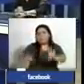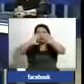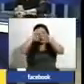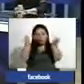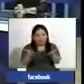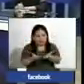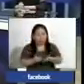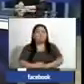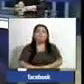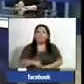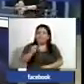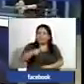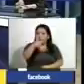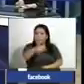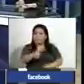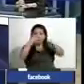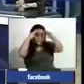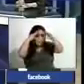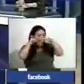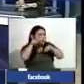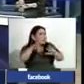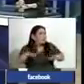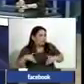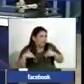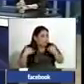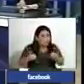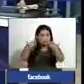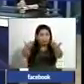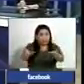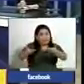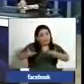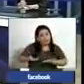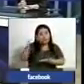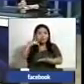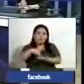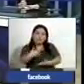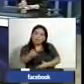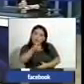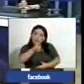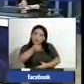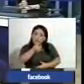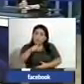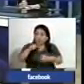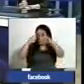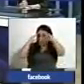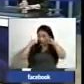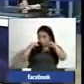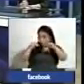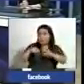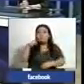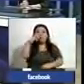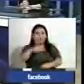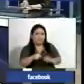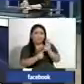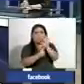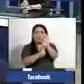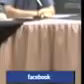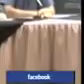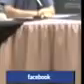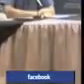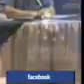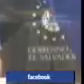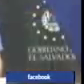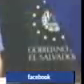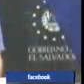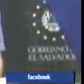internacional. Así es, muy buenas noches. ¿Qué tal? ¿Cómo están? Bienvenidos a una nueva emisión estelar de Noticiero Hechos. Vamos con nuestros titulares.